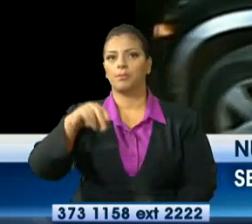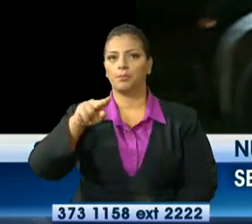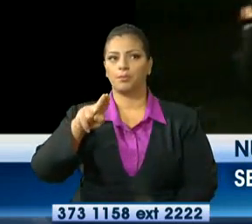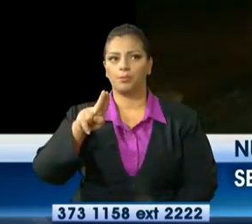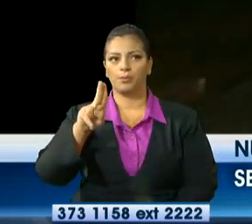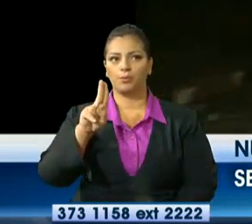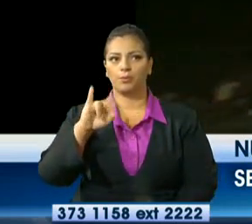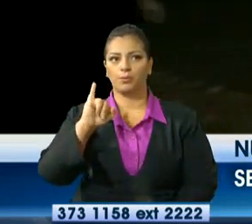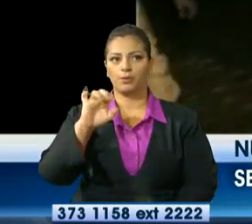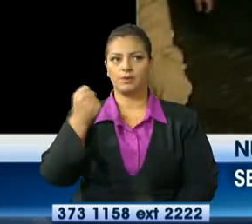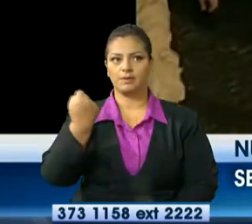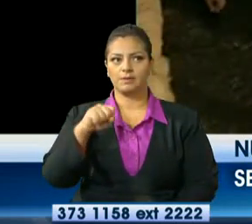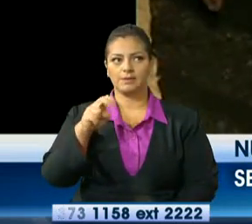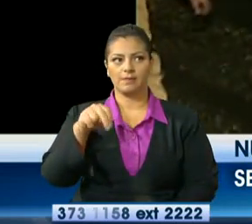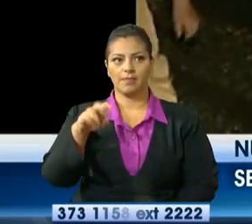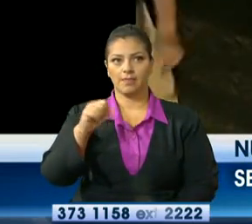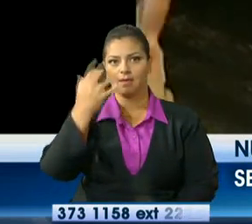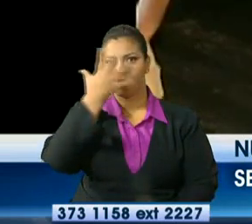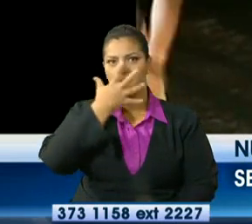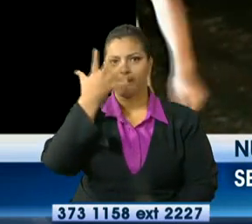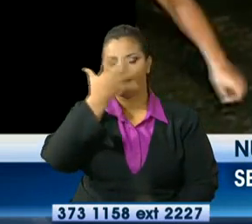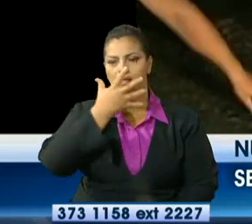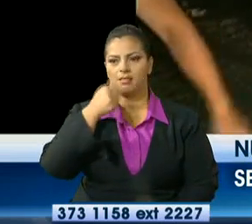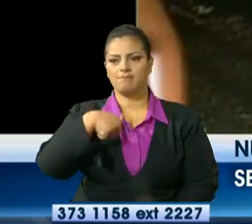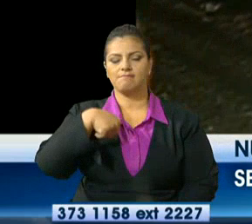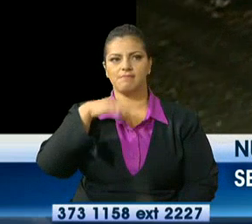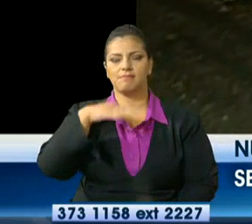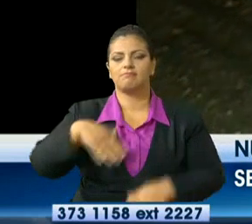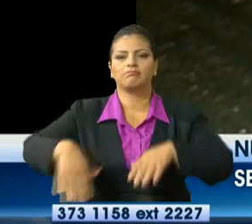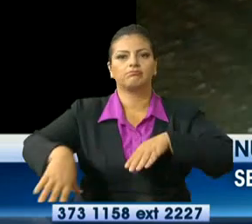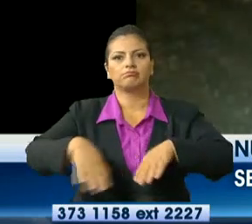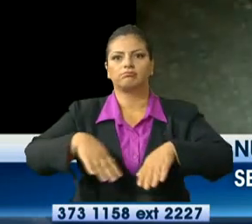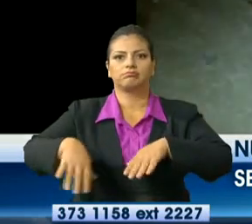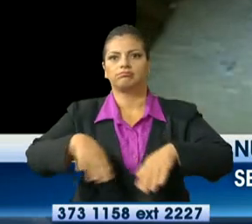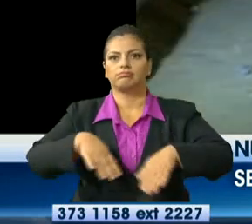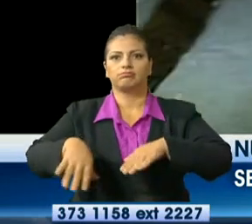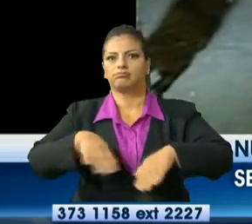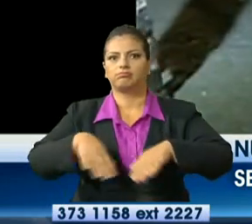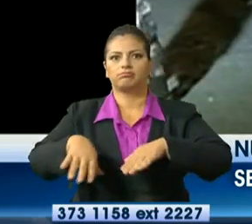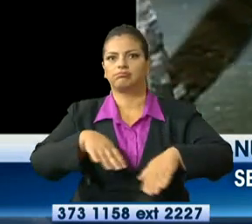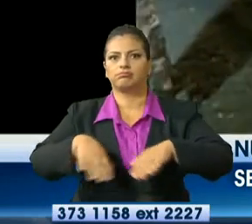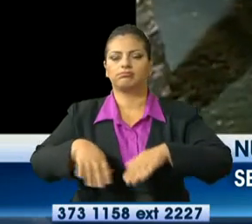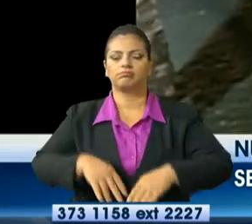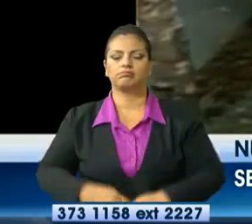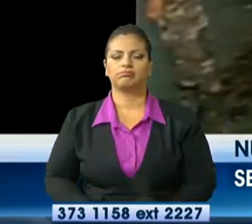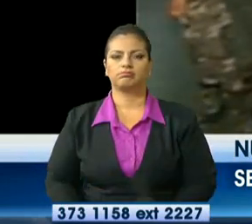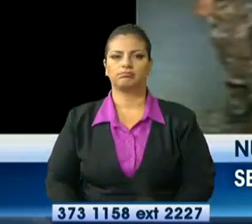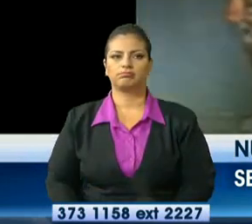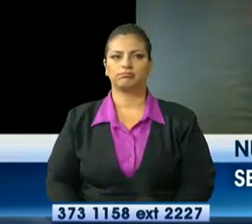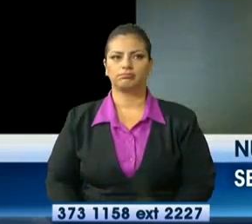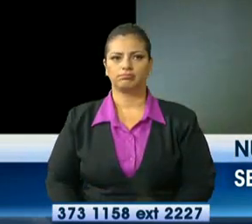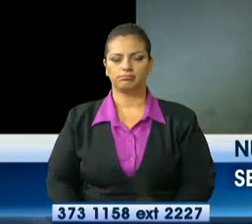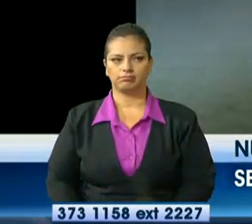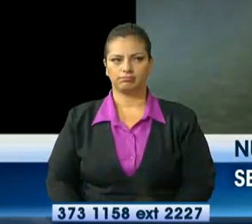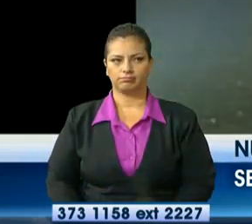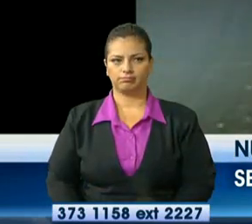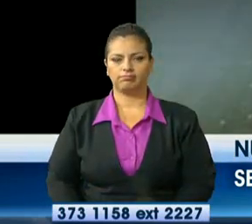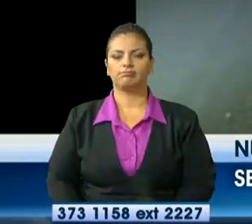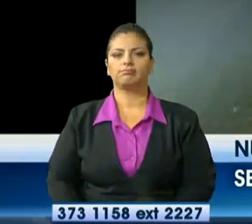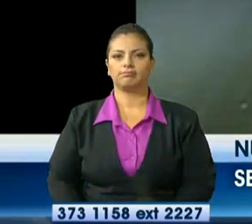epicentro del terremoto que se registró el sábado 16 a las